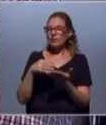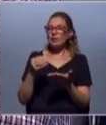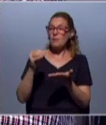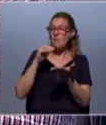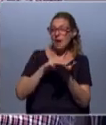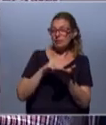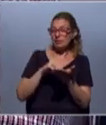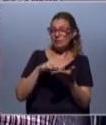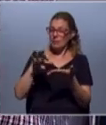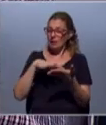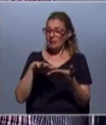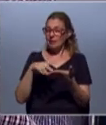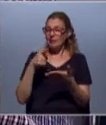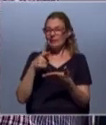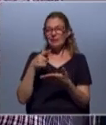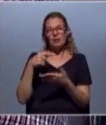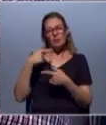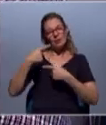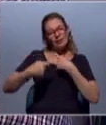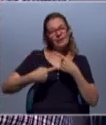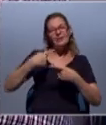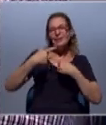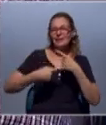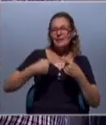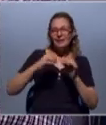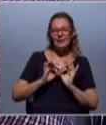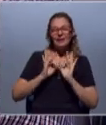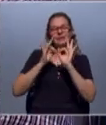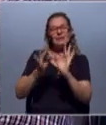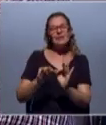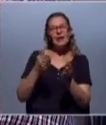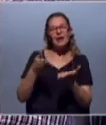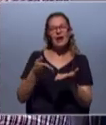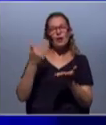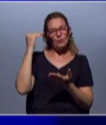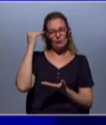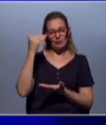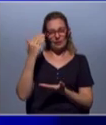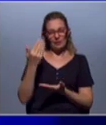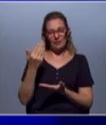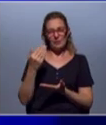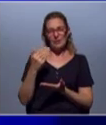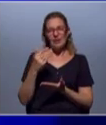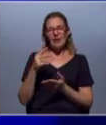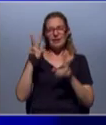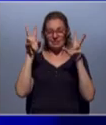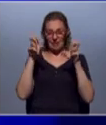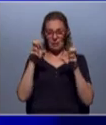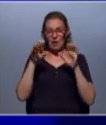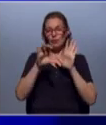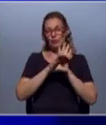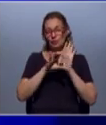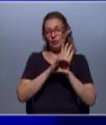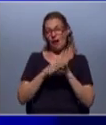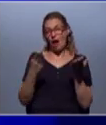media y ahí vacía maneras y empecé y ver después seguí y acá llegó y aquí llegué con la docencia la cuestión constitucional ahora ya mezclada con su